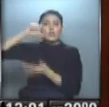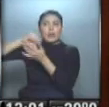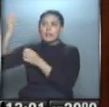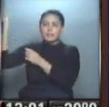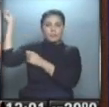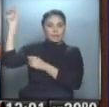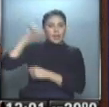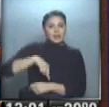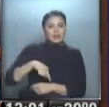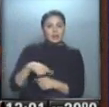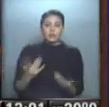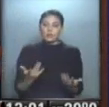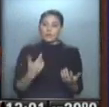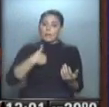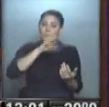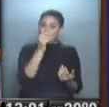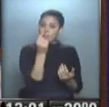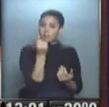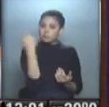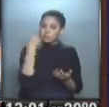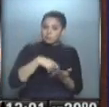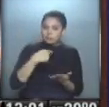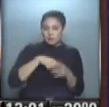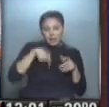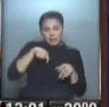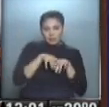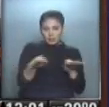lo que implicaría mayores costos en la red.